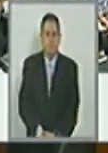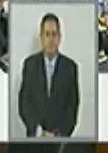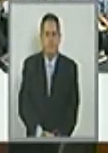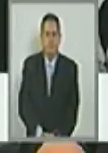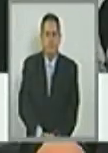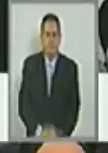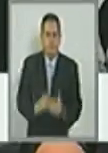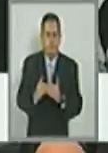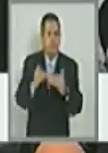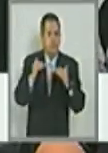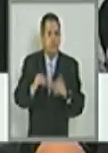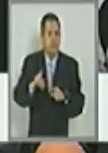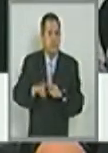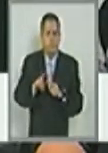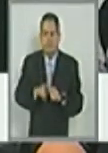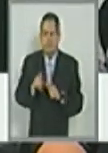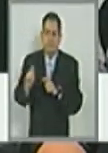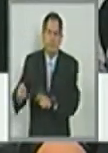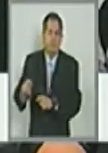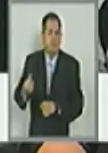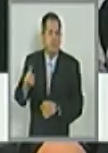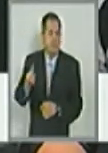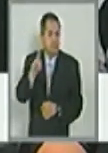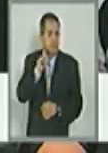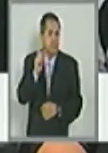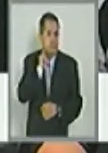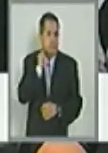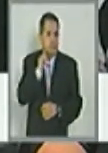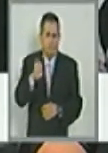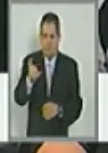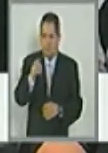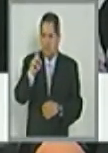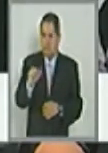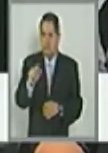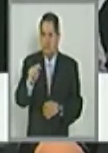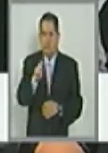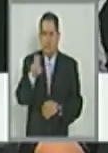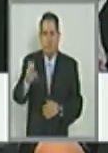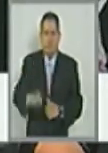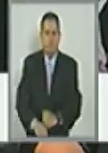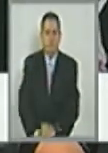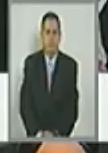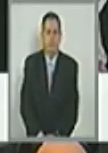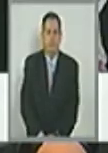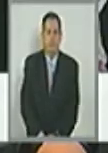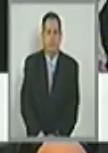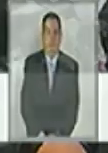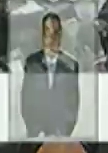Tiene el uso de la palabra la senadora Yolanda de la Torre Valdés.